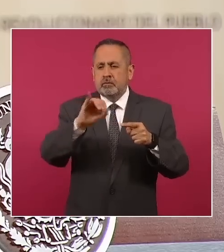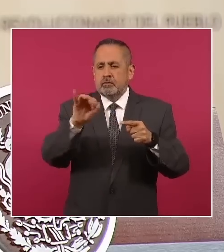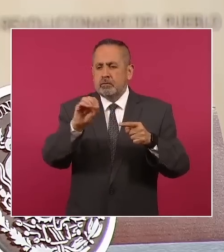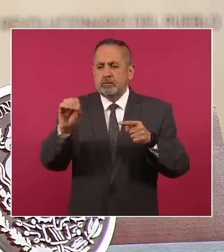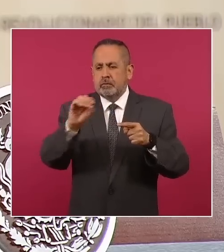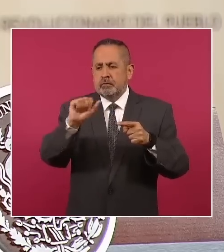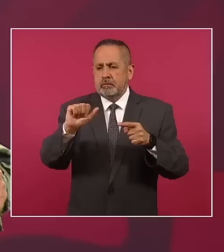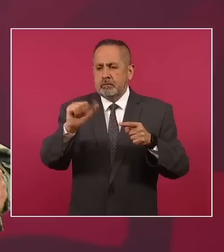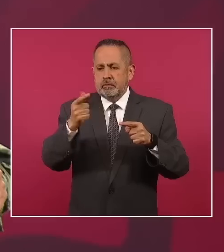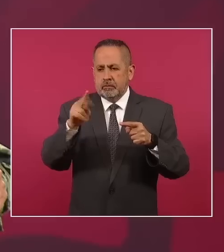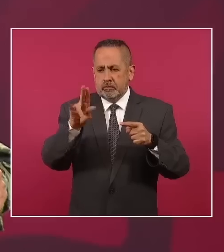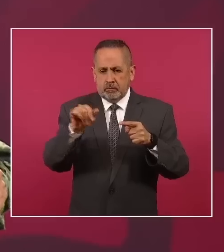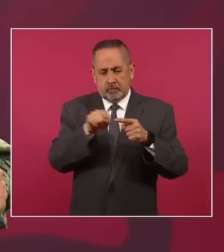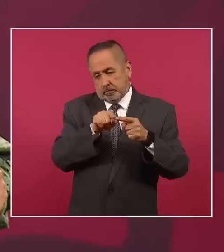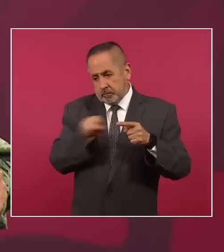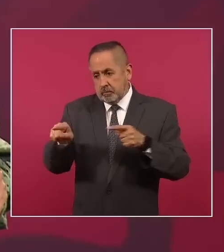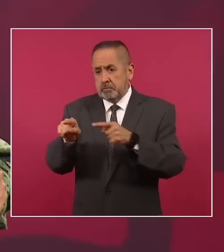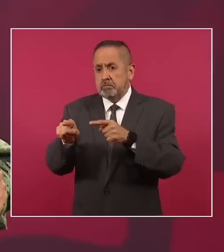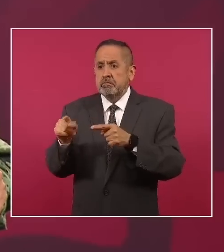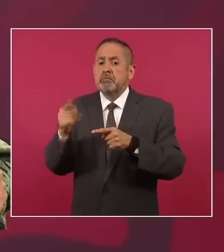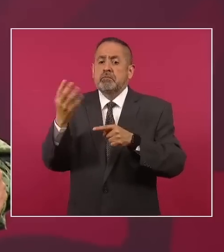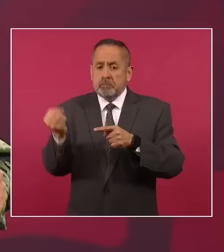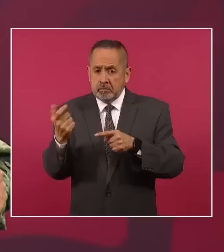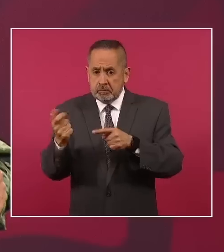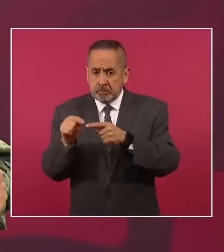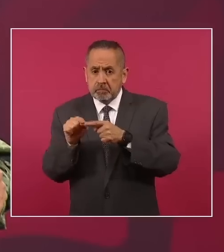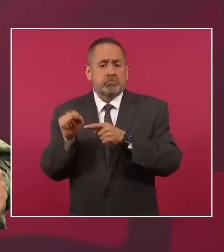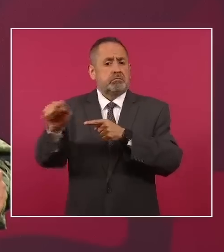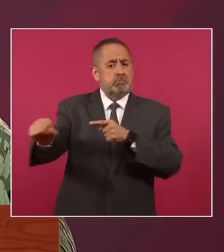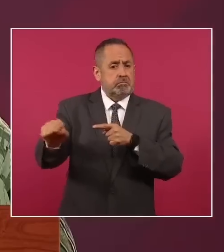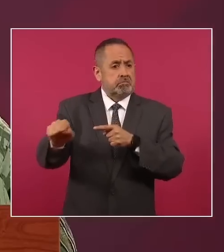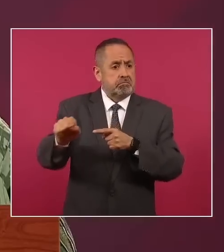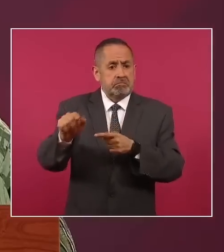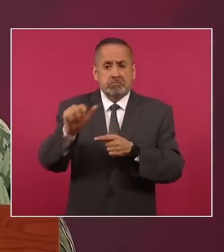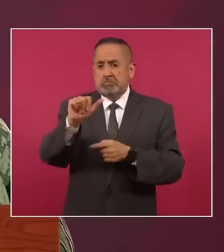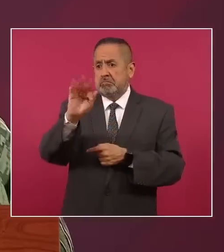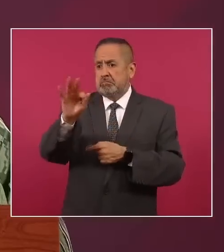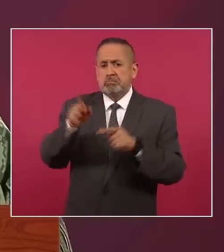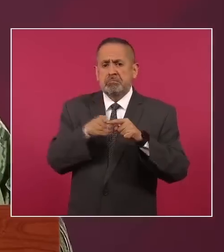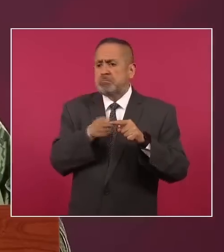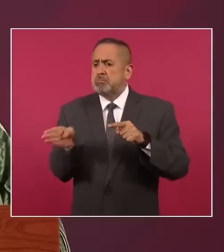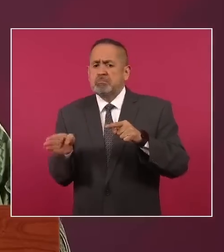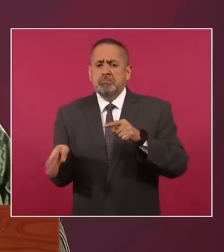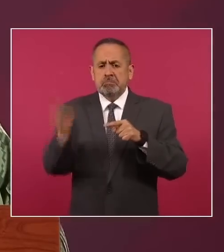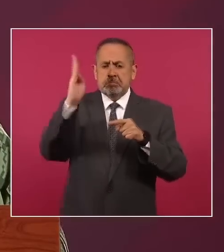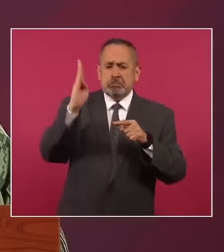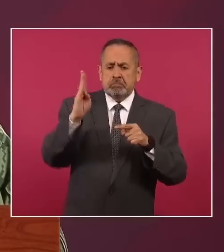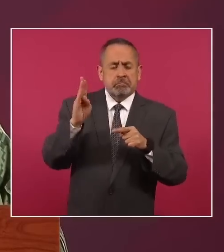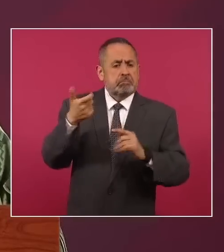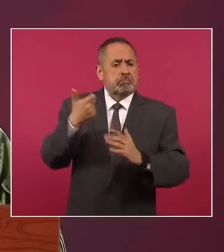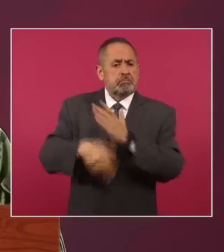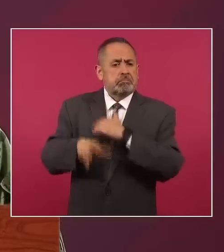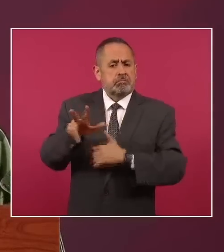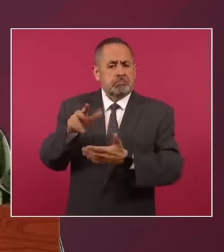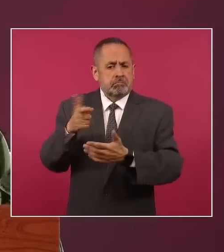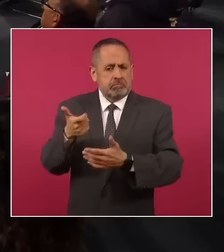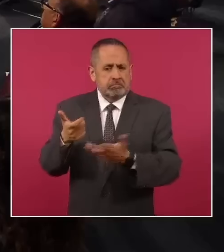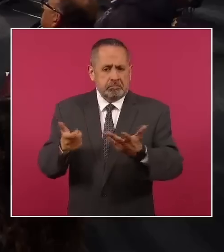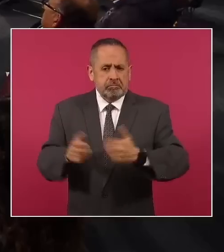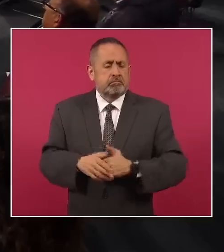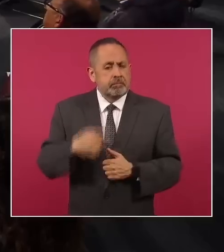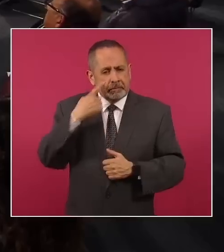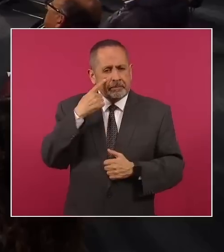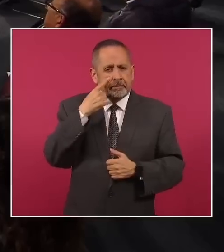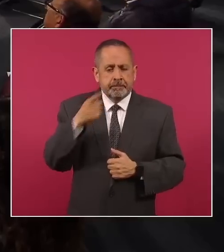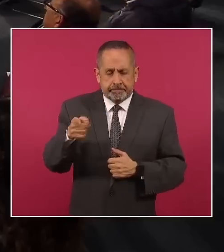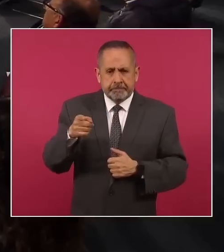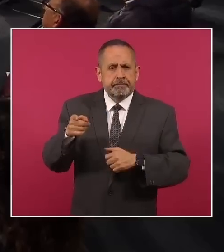nueve pesos de Ojo de agua al Aeropuerto Internacional Felipe Ángeles esta información Además de que la tiene las aerolíneas